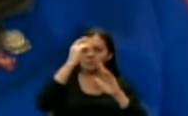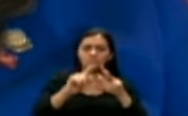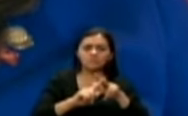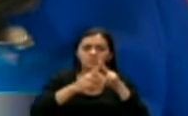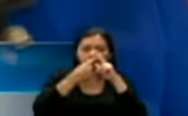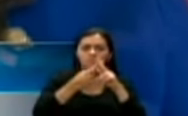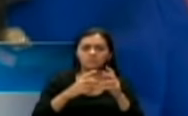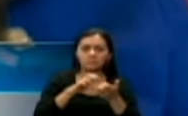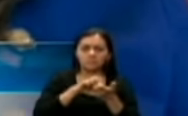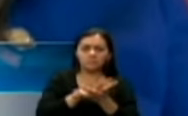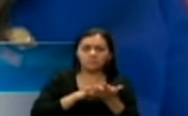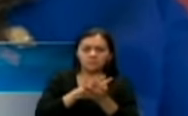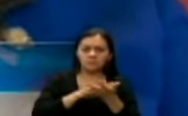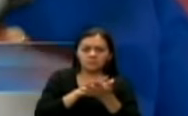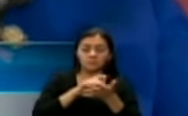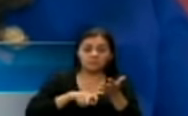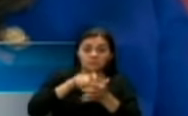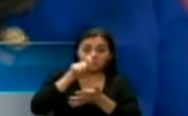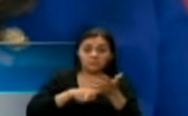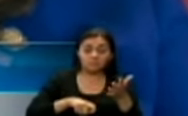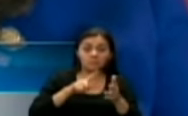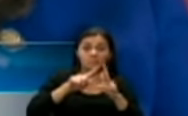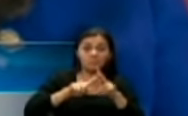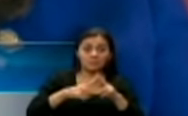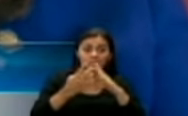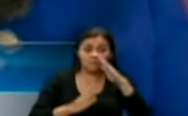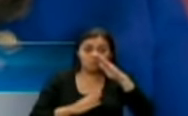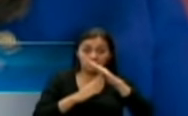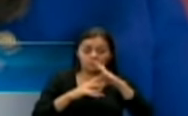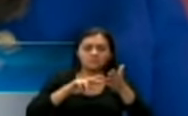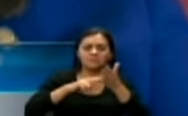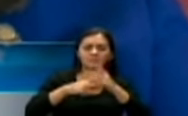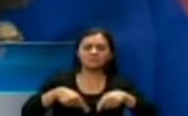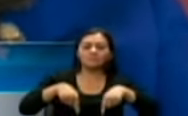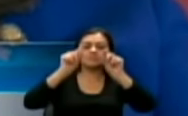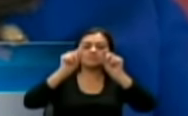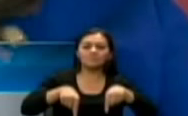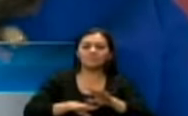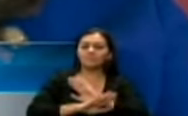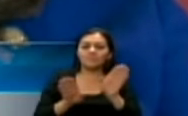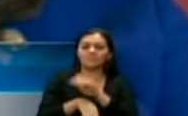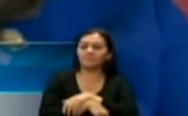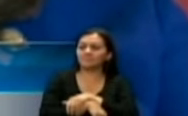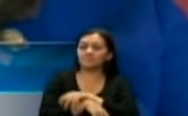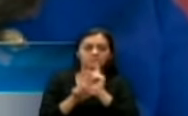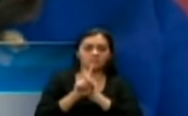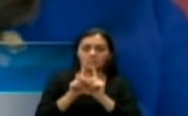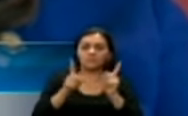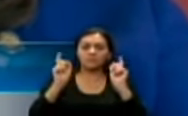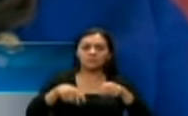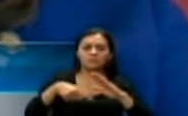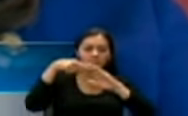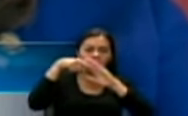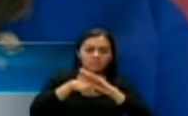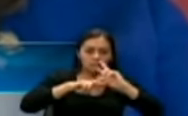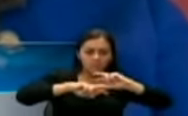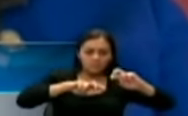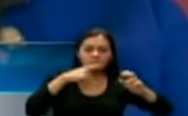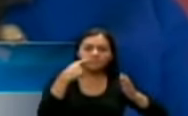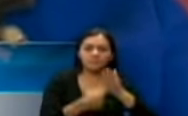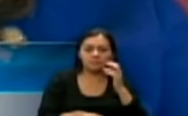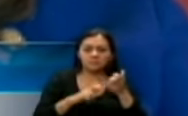papel, ahí es el punto de partida para empezar a construir la paz. La desmovilización de un ejército